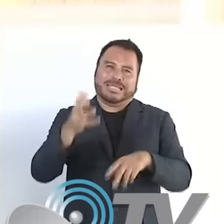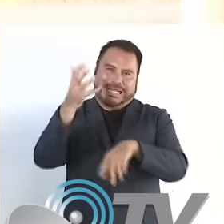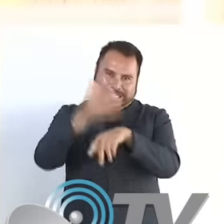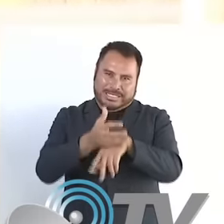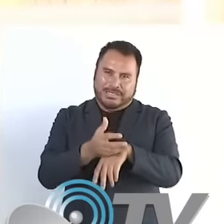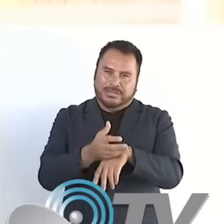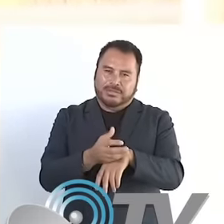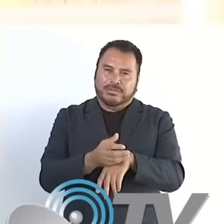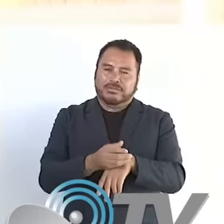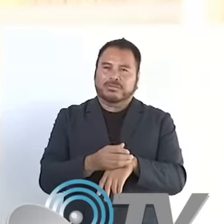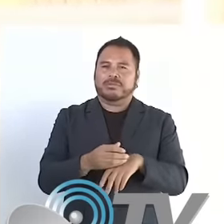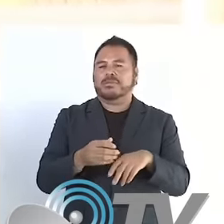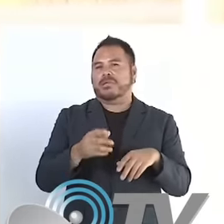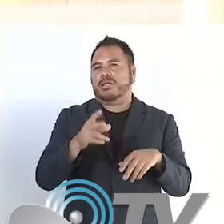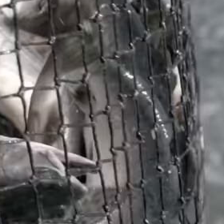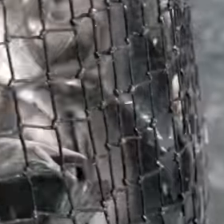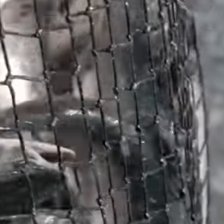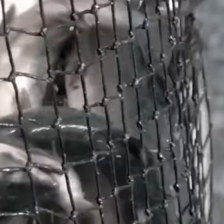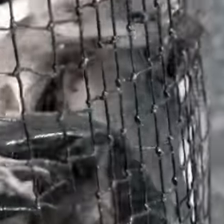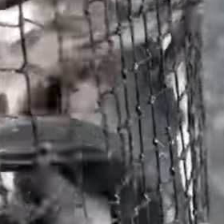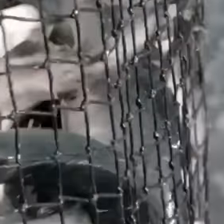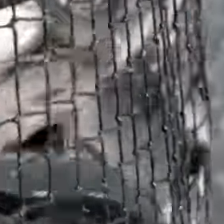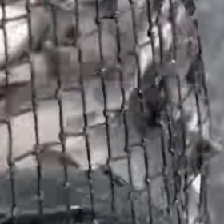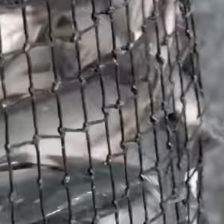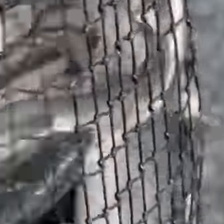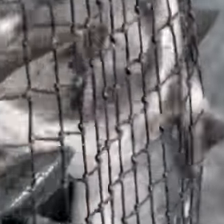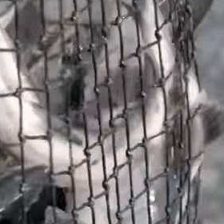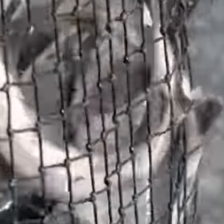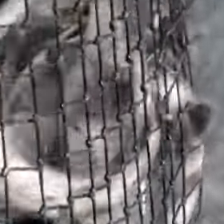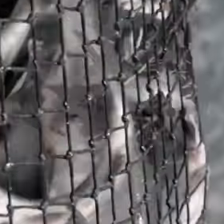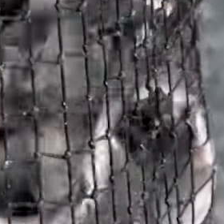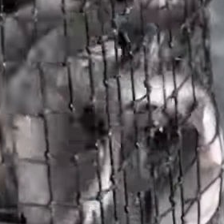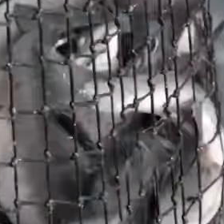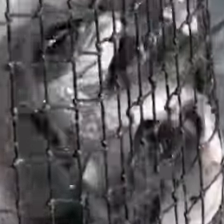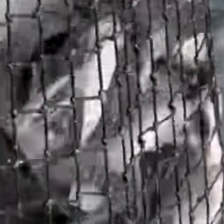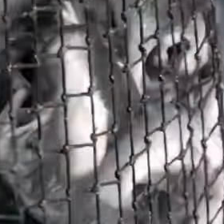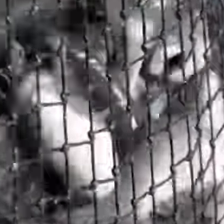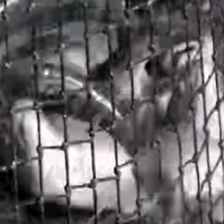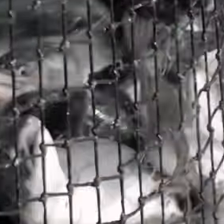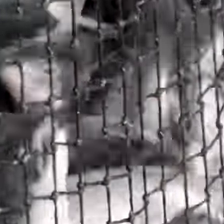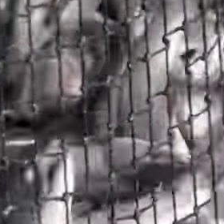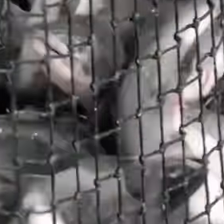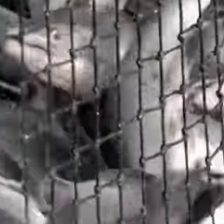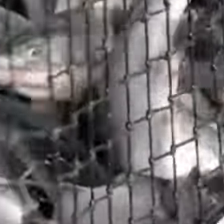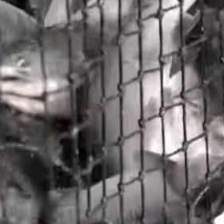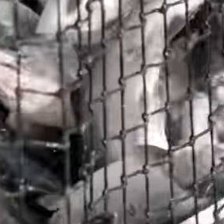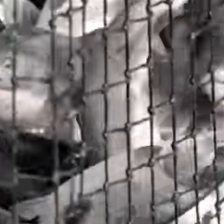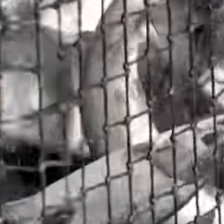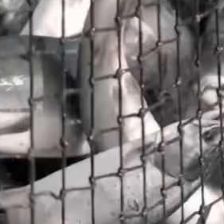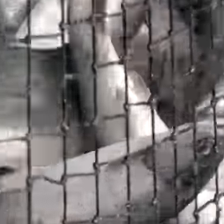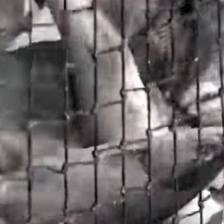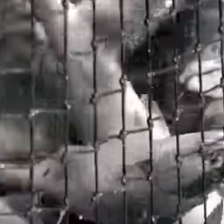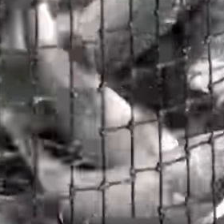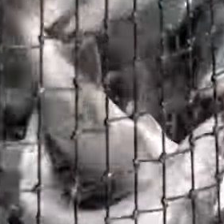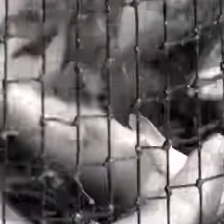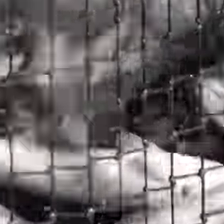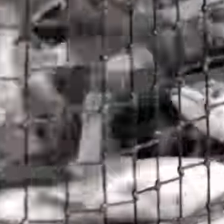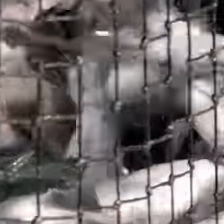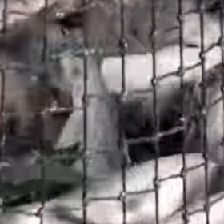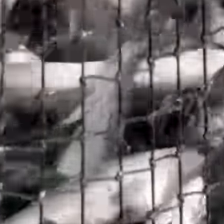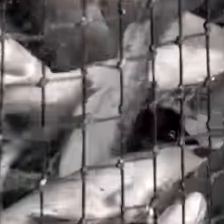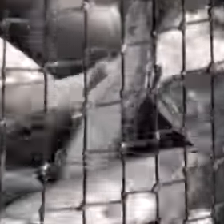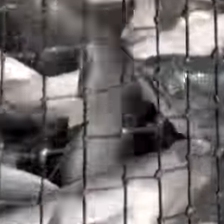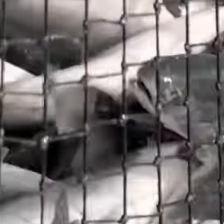embargo comercial y un embargo pesquero a todos los productos de México. Y el día